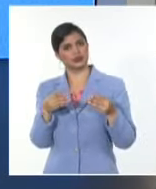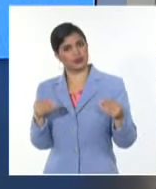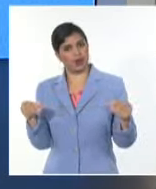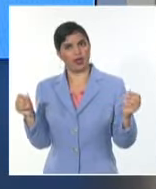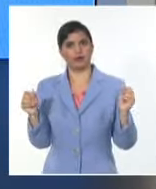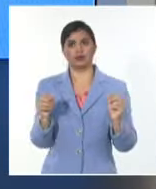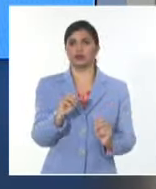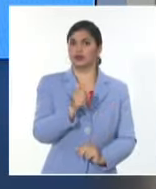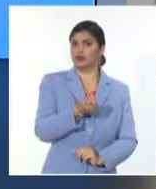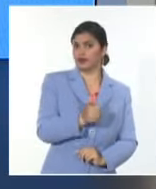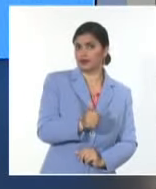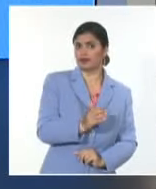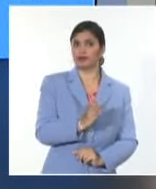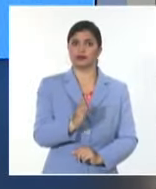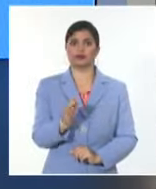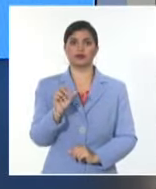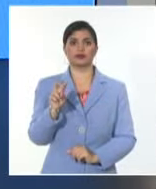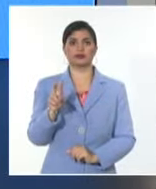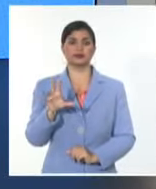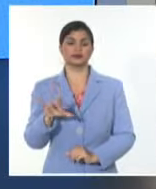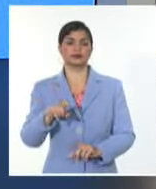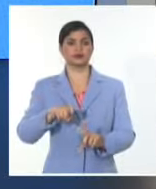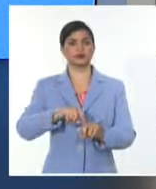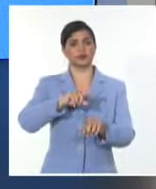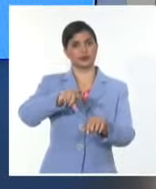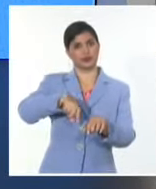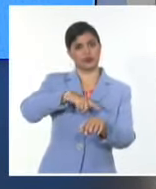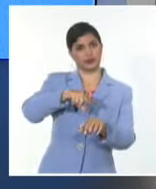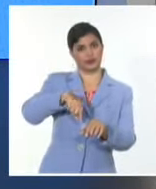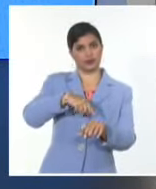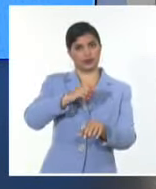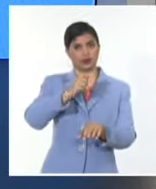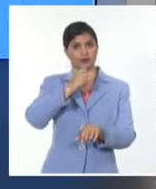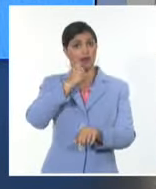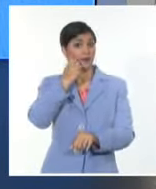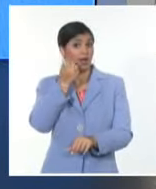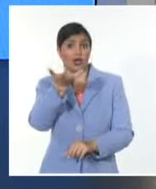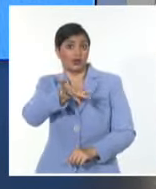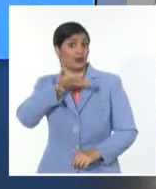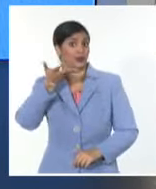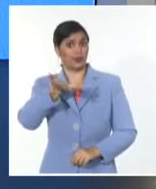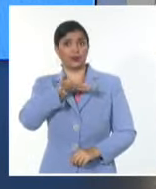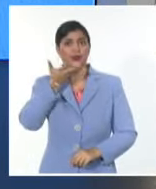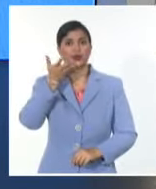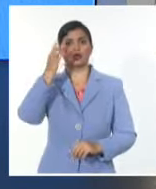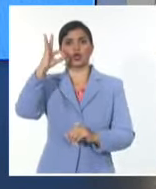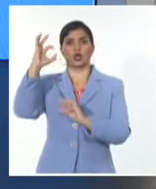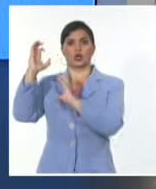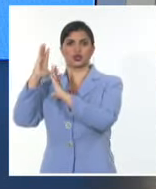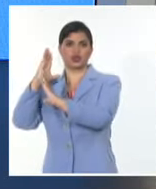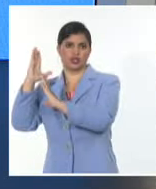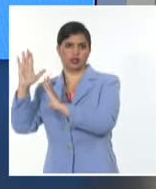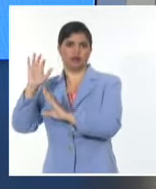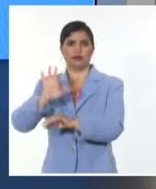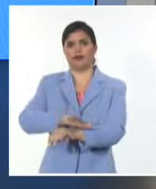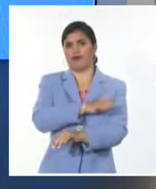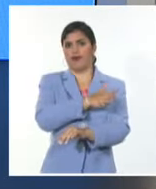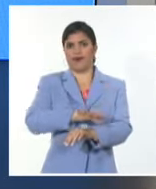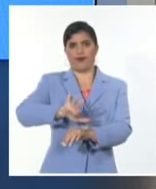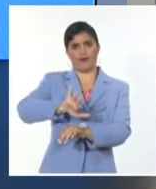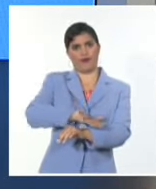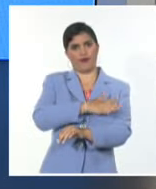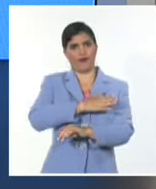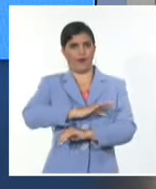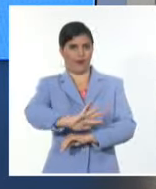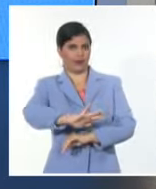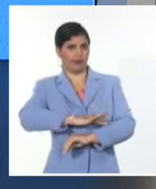y el este 10 a 25 km porh Aunque pueden ser algo superiores en zonas de la costa Norte del occidente del país donde precisamente tendremos oleaje para la